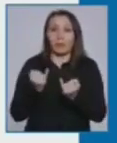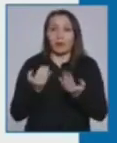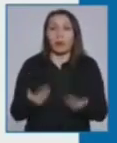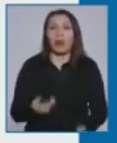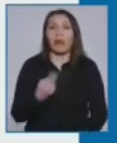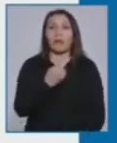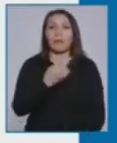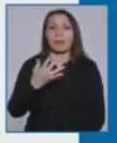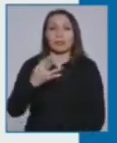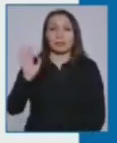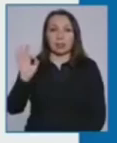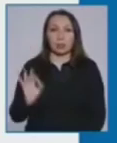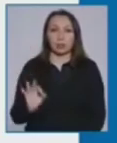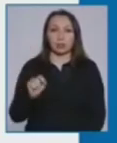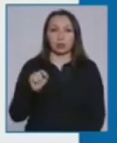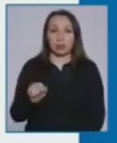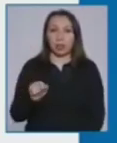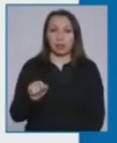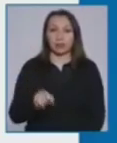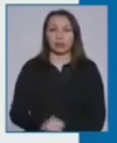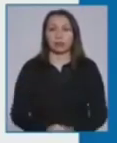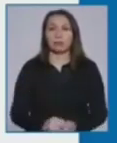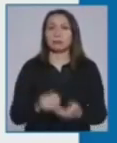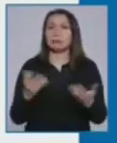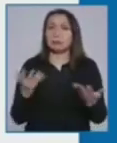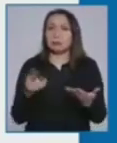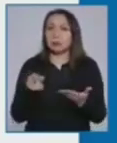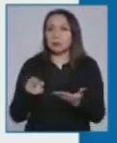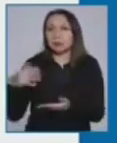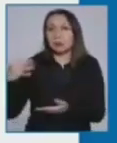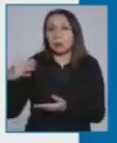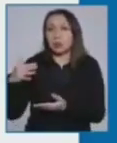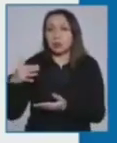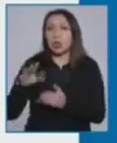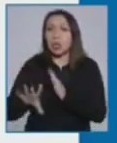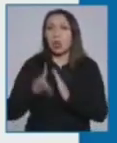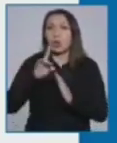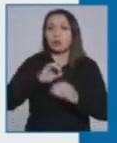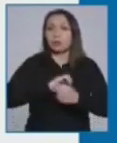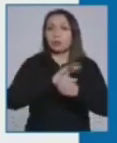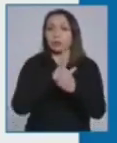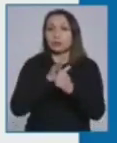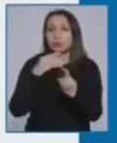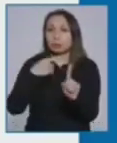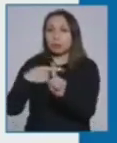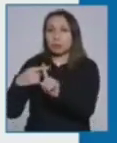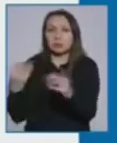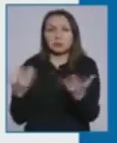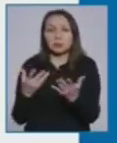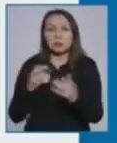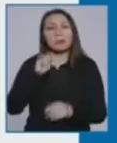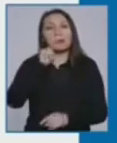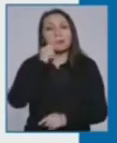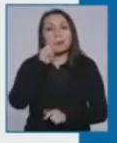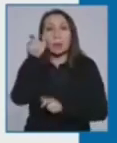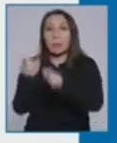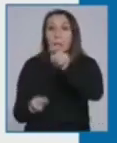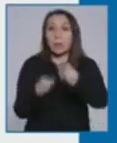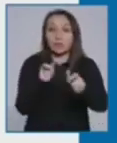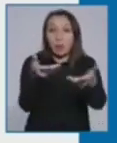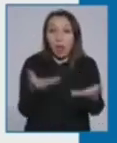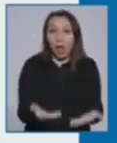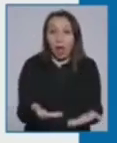un 25%. ¿Por qué es importante esta cifra? Porque significa que la cantidad de gente que